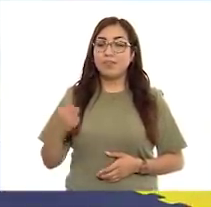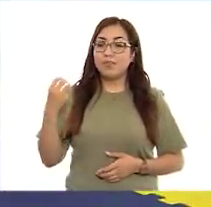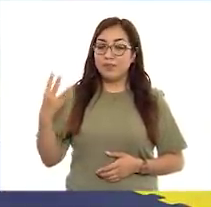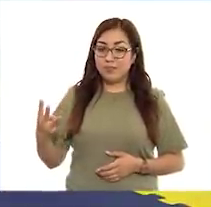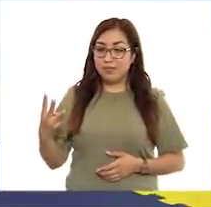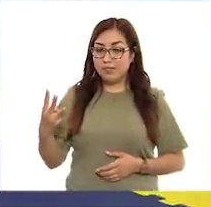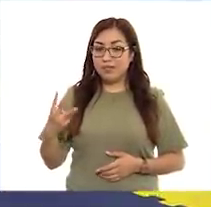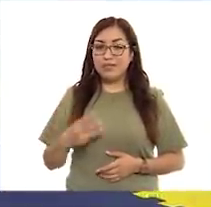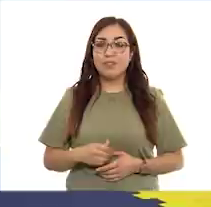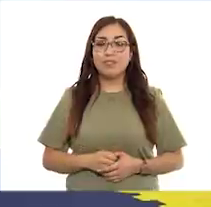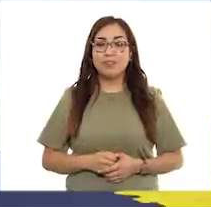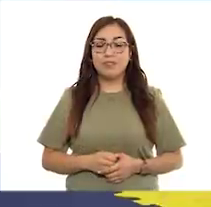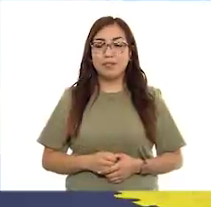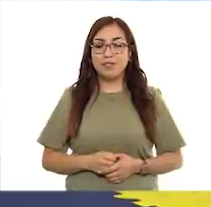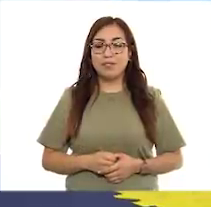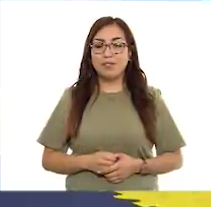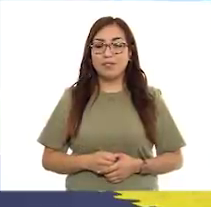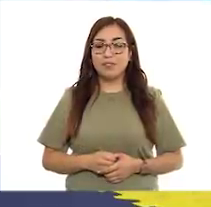tres